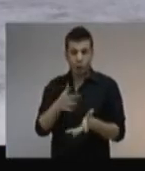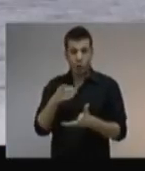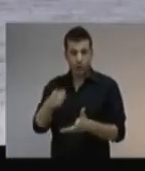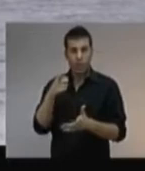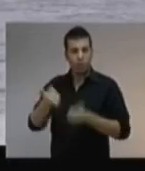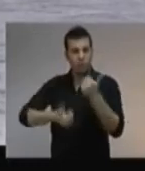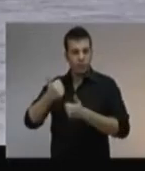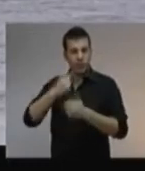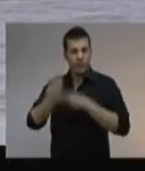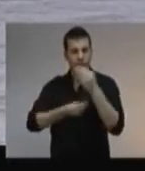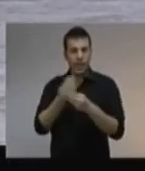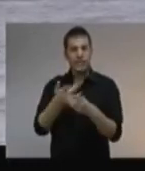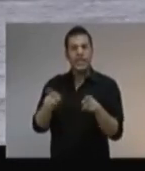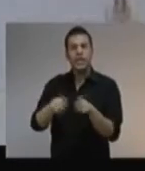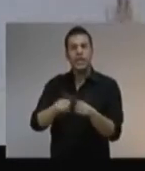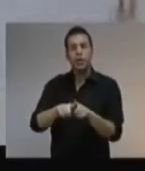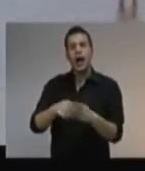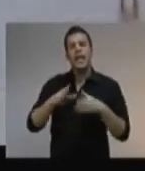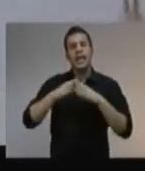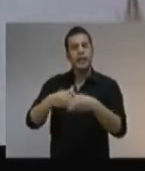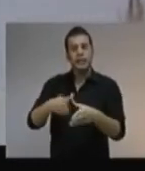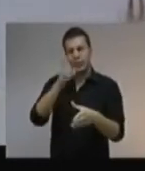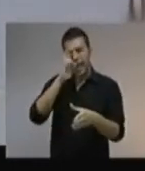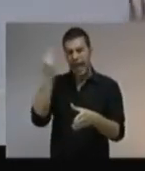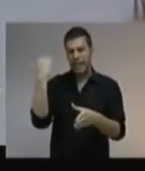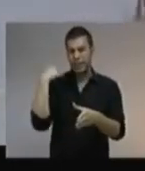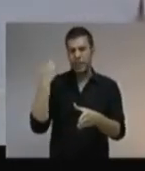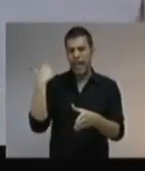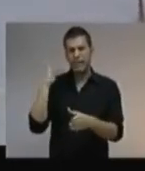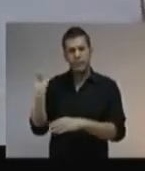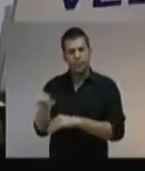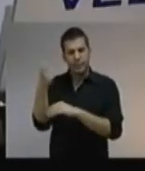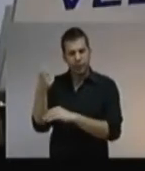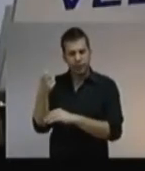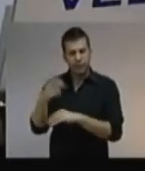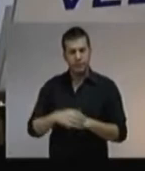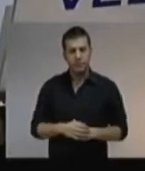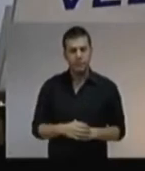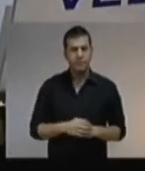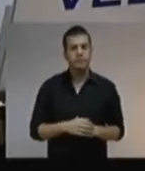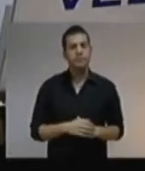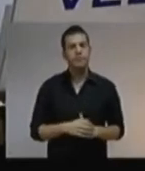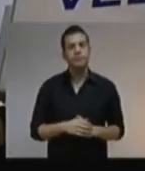populares regatas es una réplica de las antiguas embarcaciones dedicadas a la pesca.